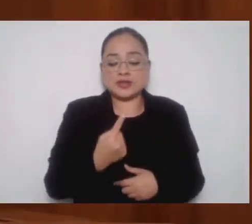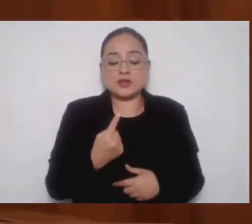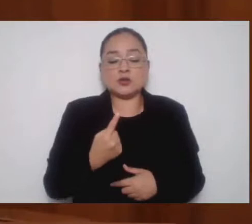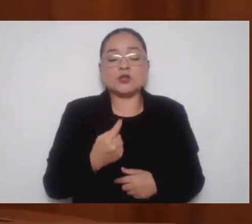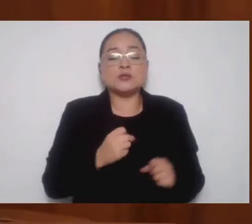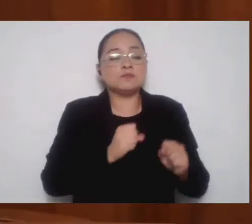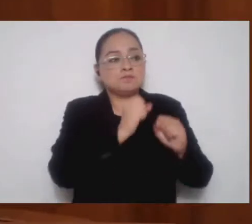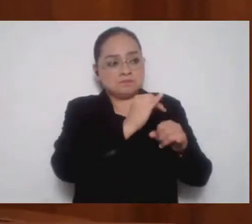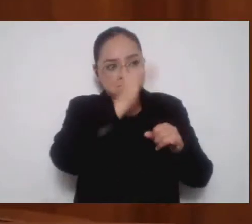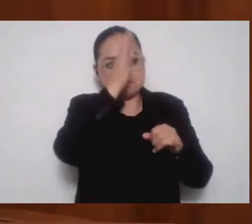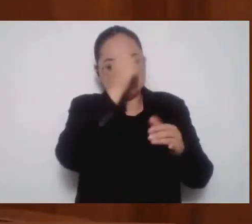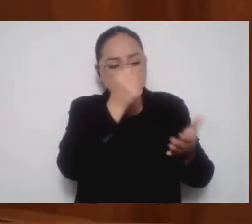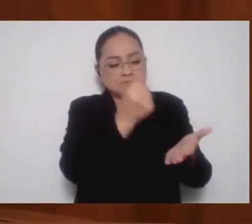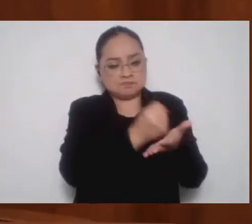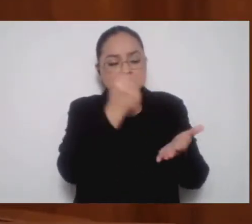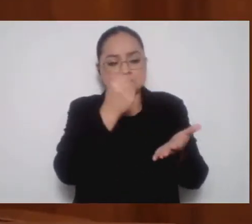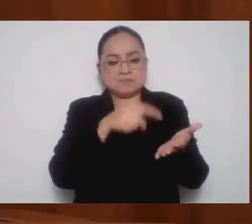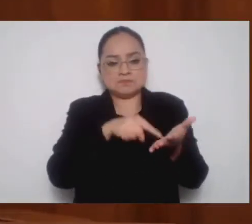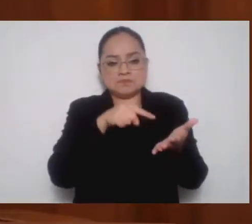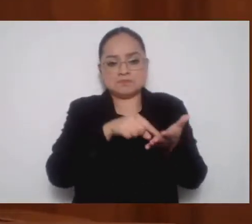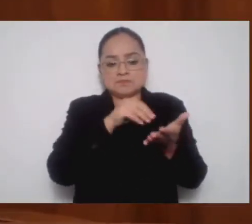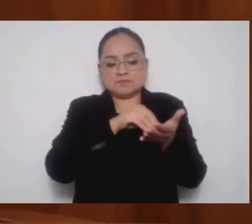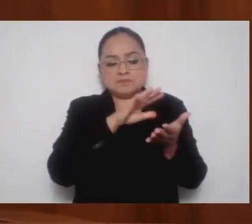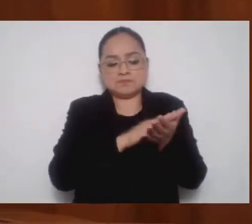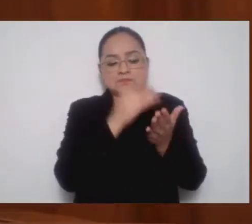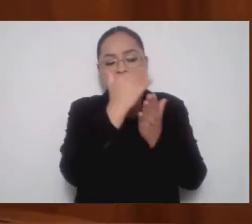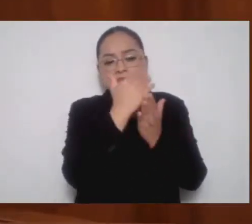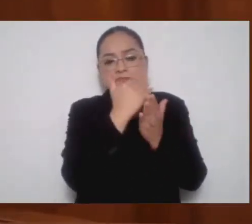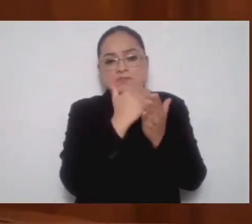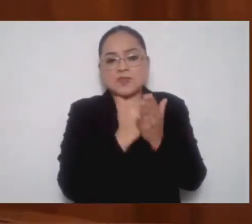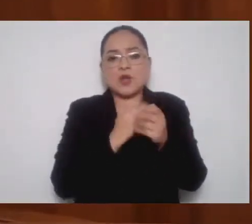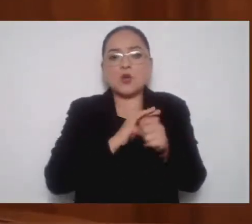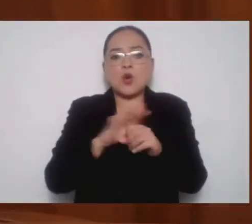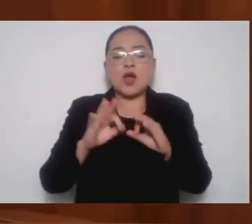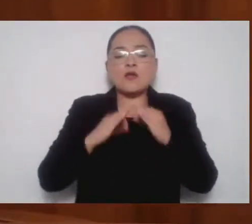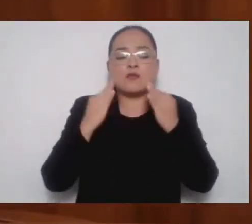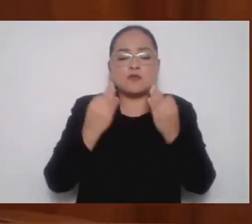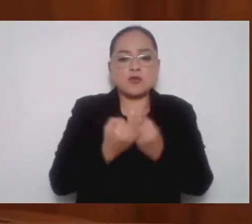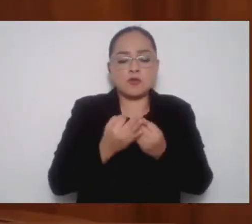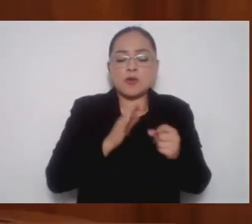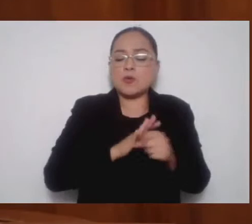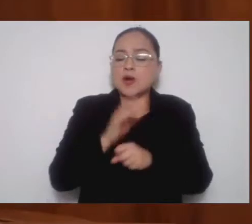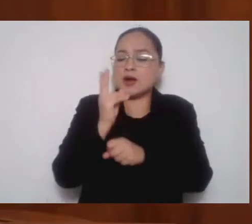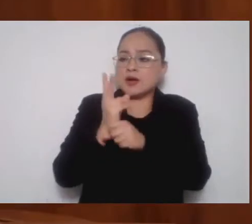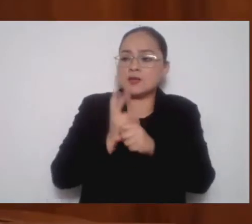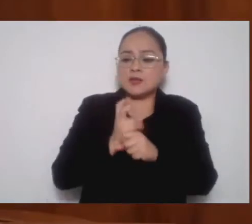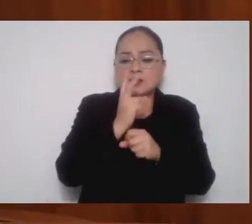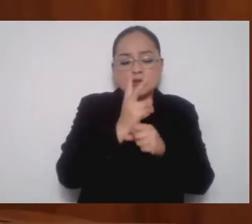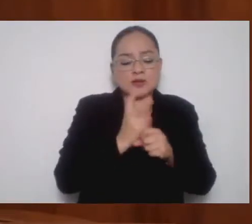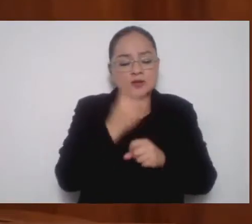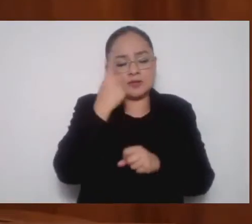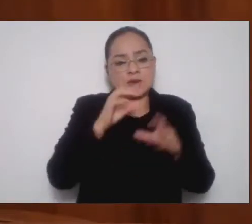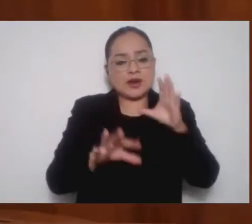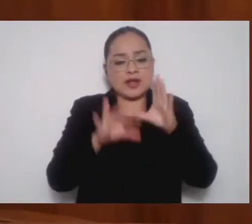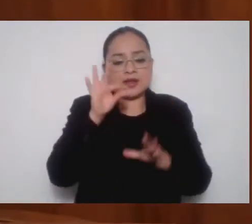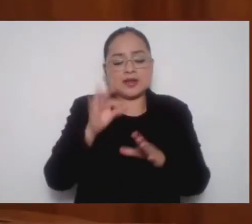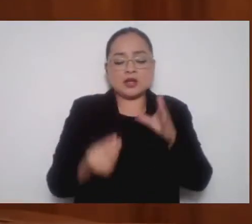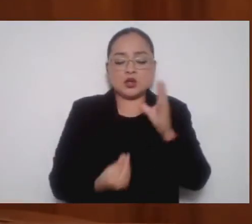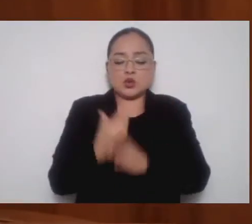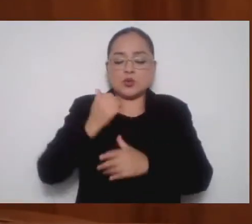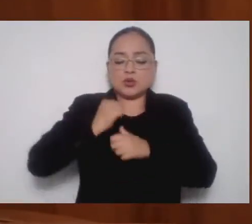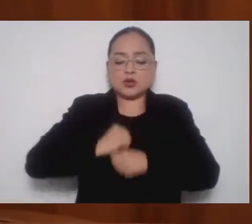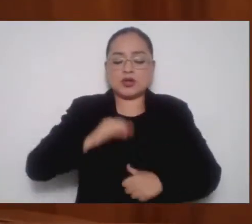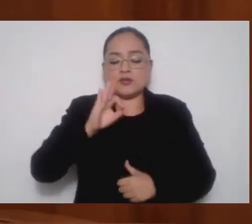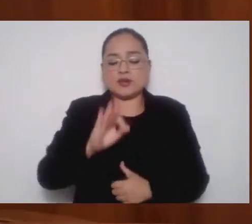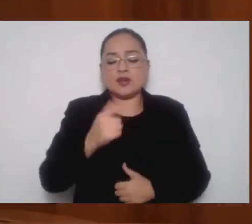aprobó el acuerdo por el que se establece el proceso y la convocatoria para designar a la o el